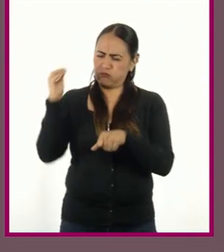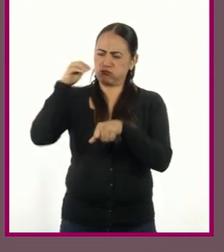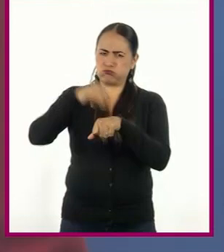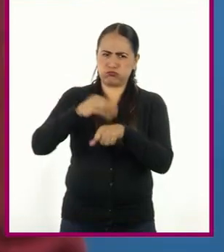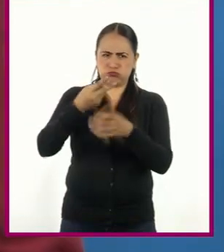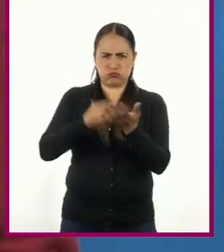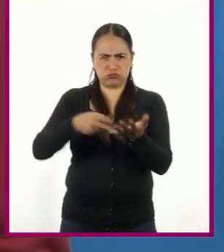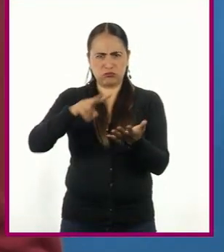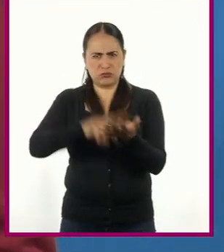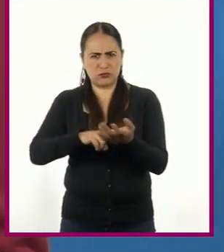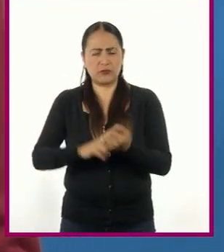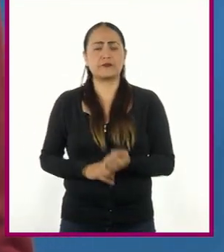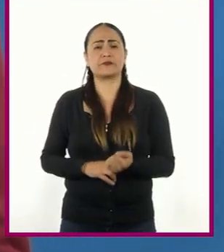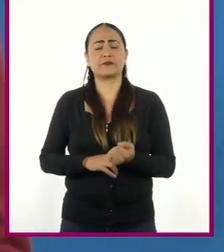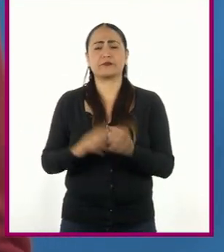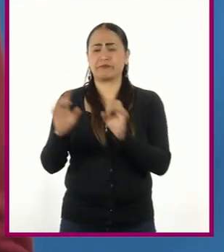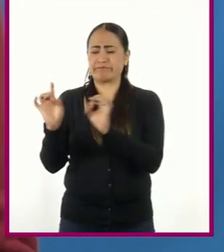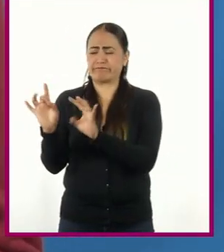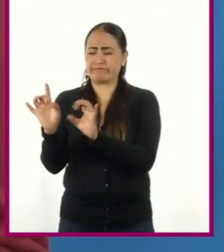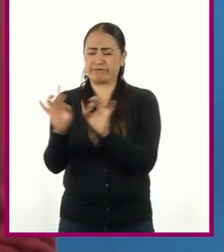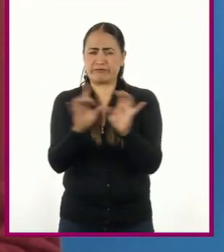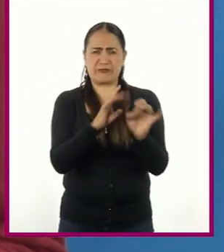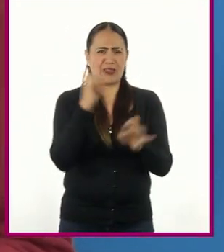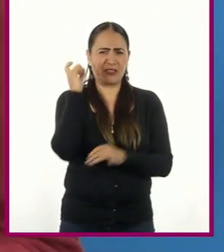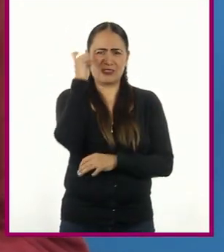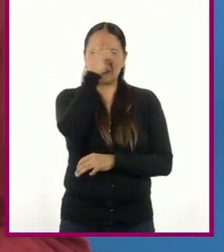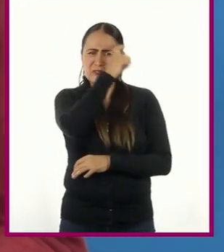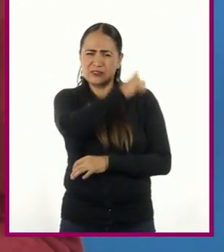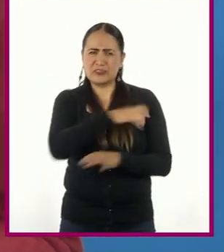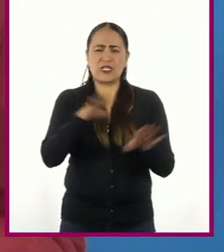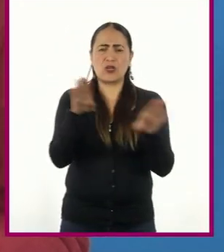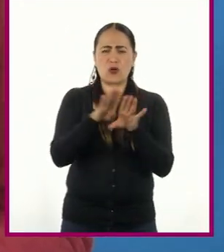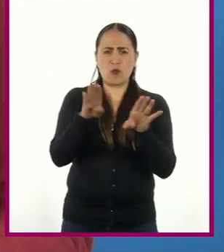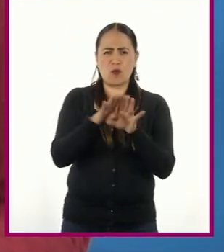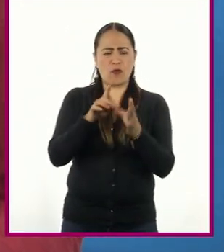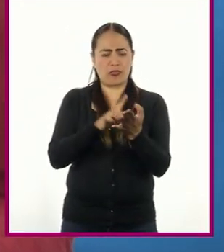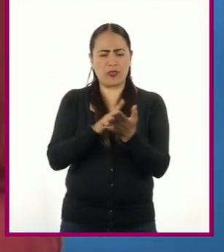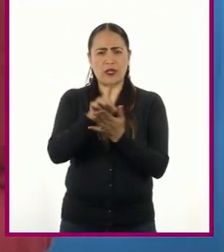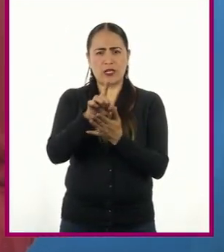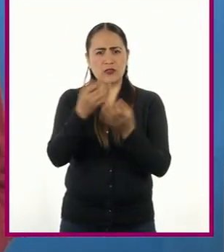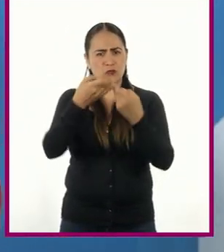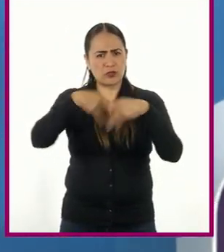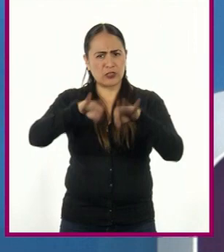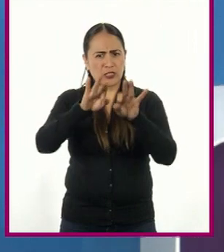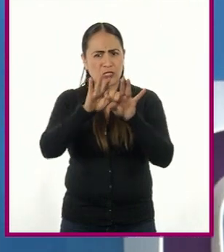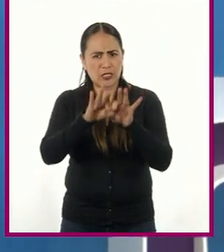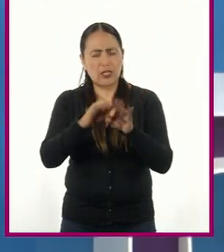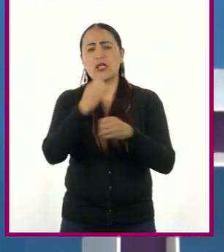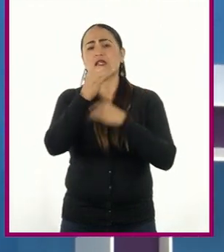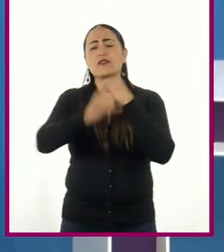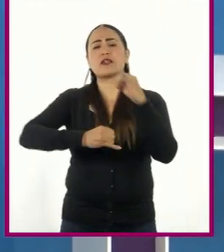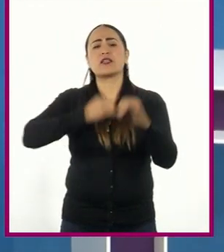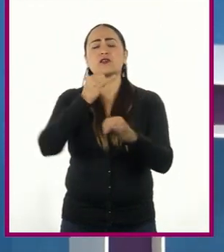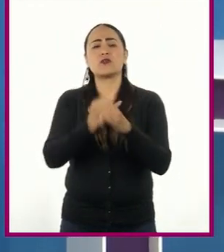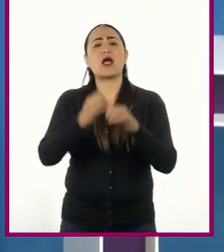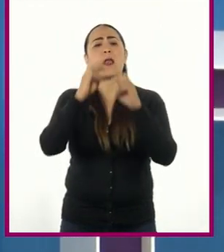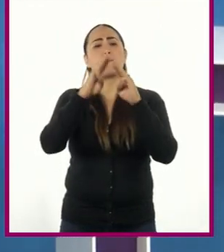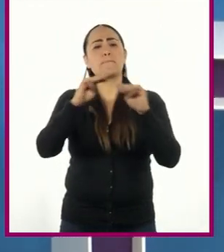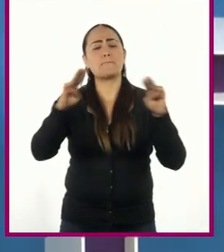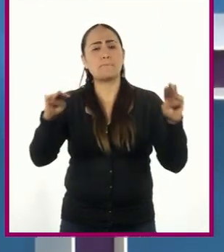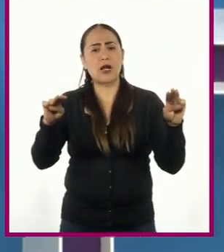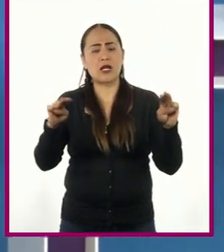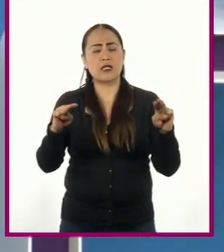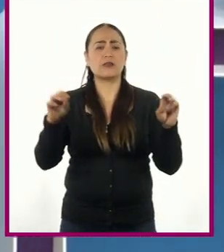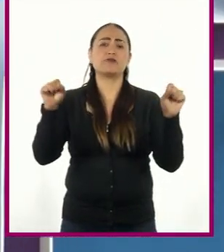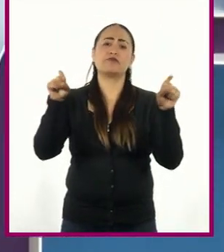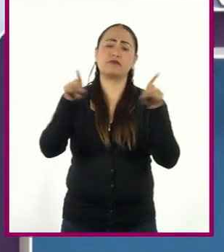nuevos conflictos han tenido su origen en la revisión del derecho internacional del mar, así como en el desarrollo de nuevos